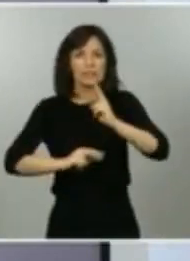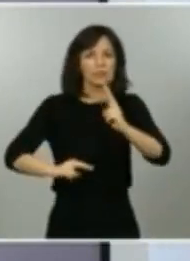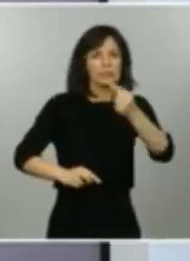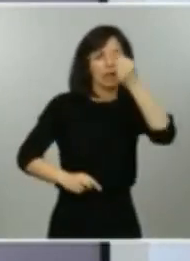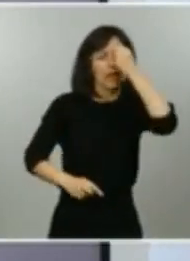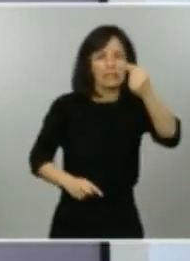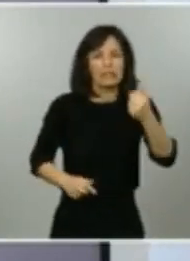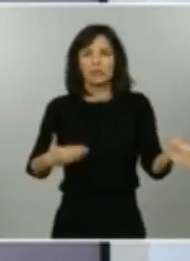Bueno,